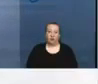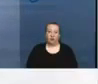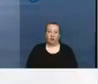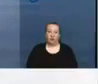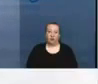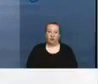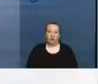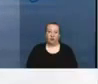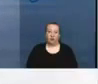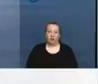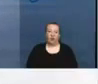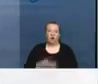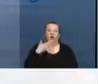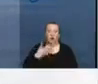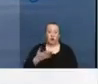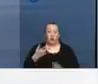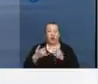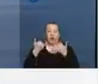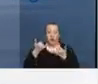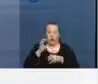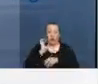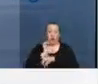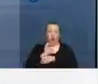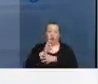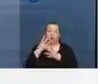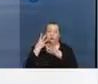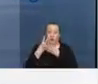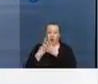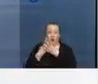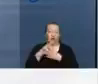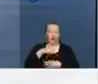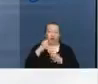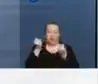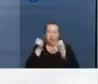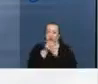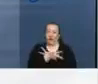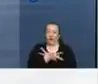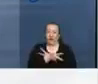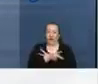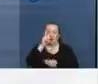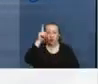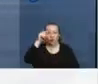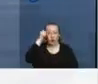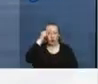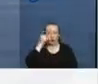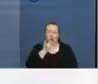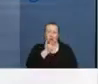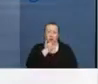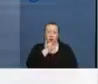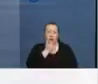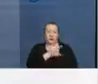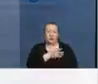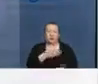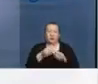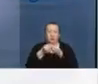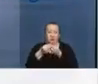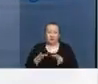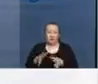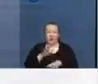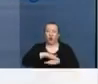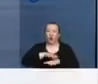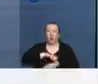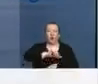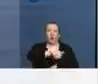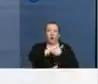relacione con esta terrible lo de las cárceles es terrible un gobierno mala fe mediocre que lo que busca es echar la culpa al resto y